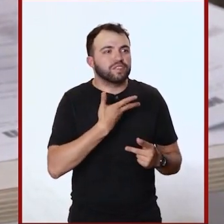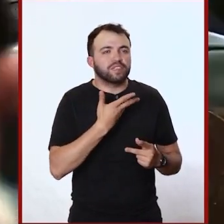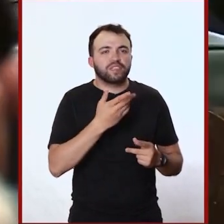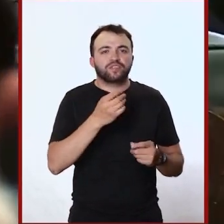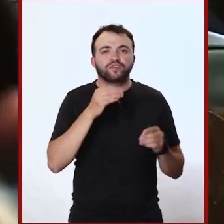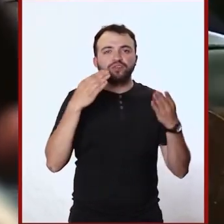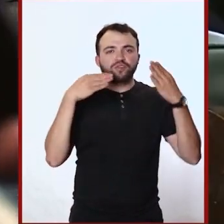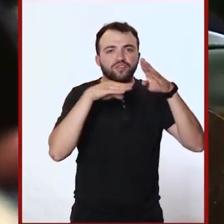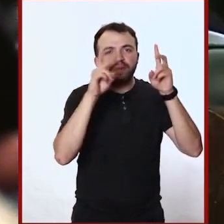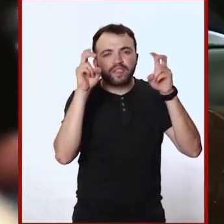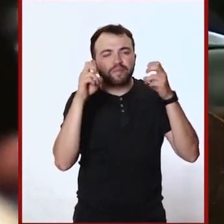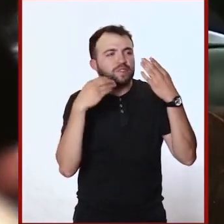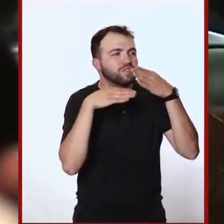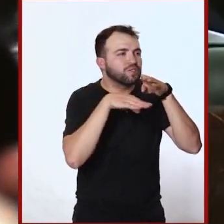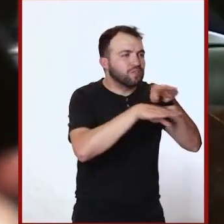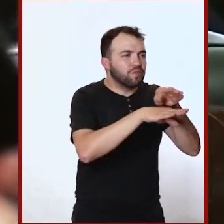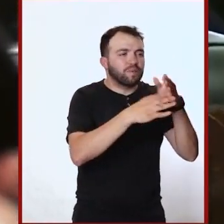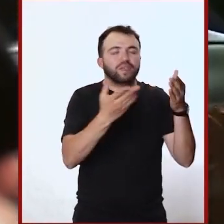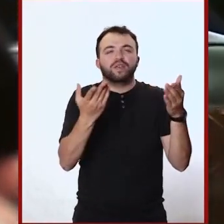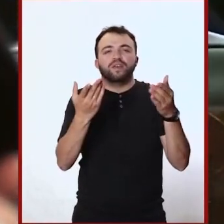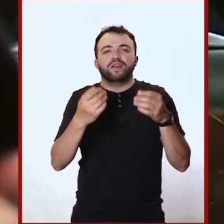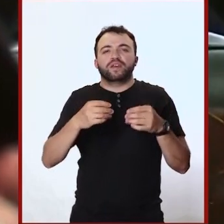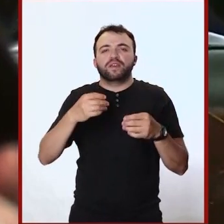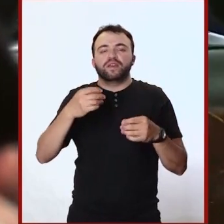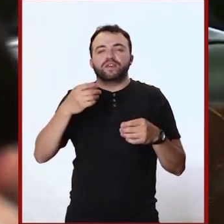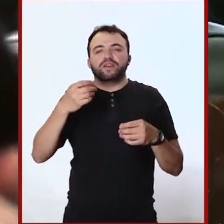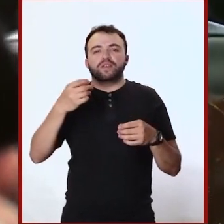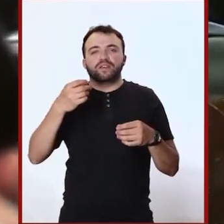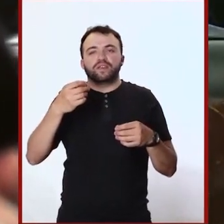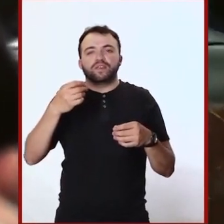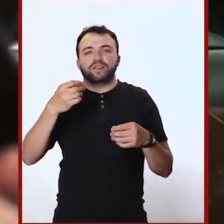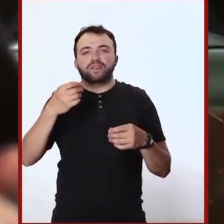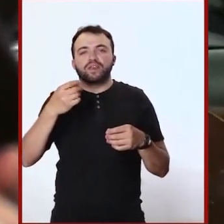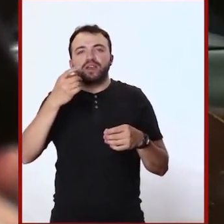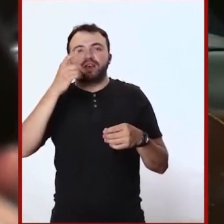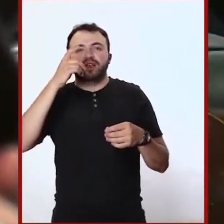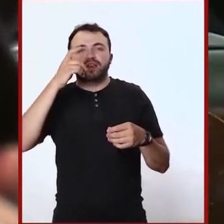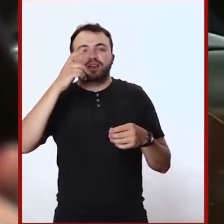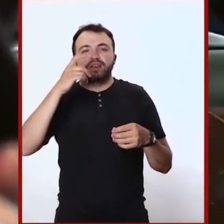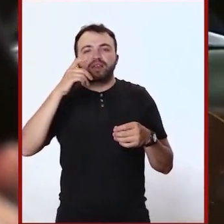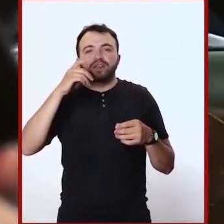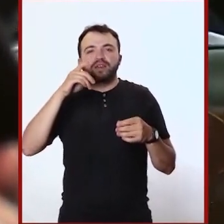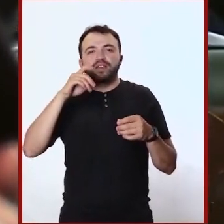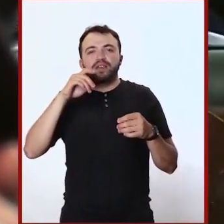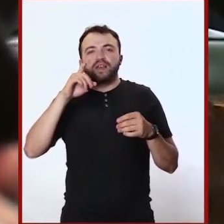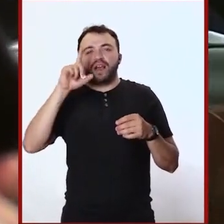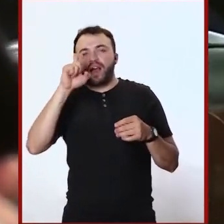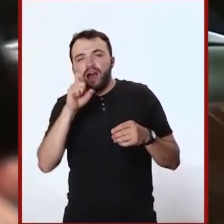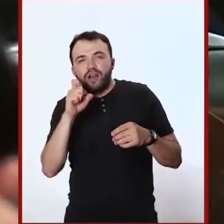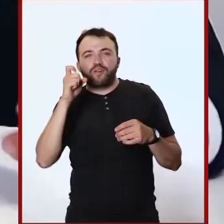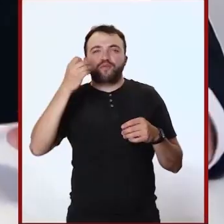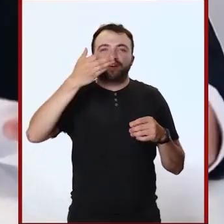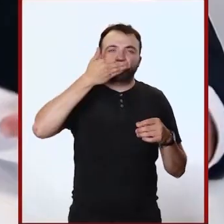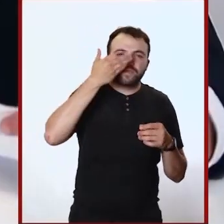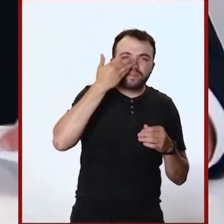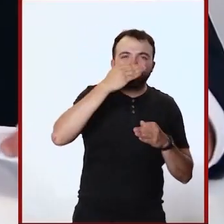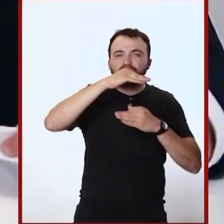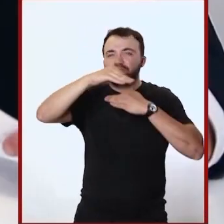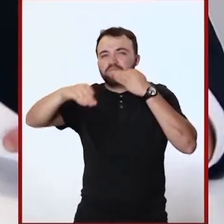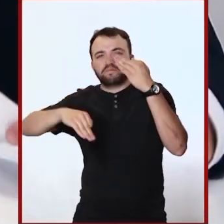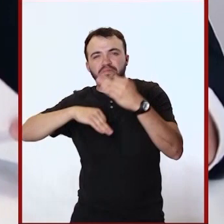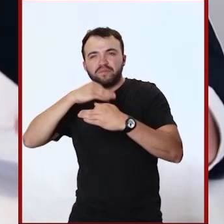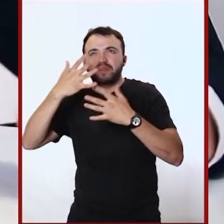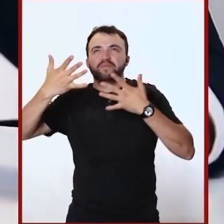en algunos sectores productivos e industriales, y vemos en ellos mucho potencial para poder concretar sus ideas y sus